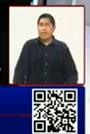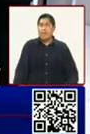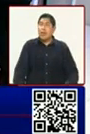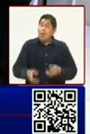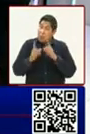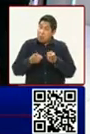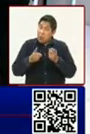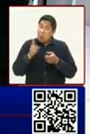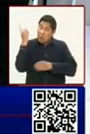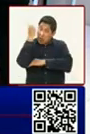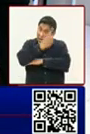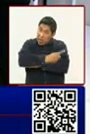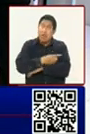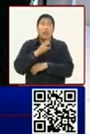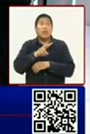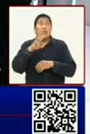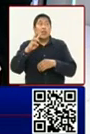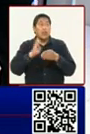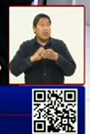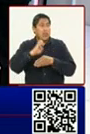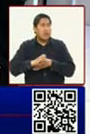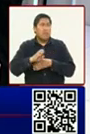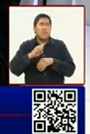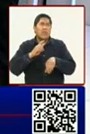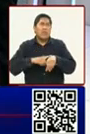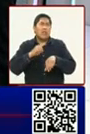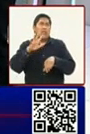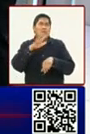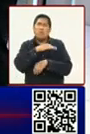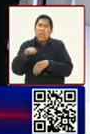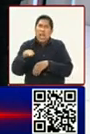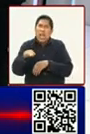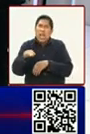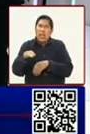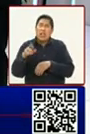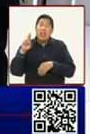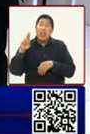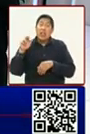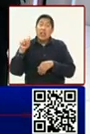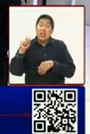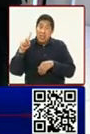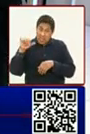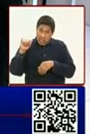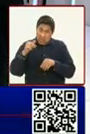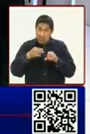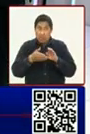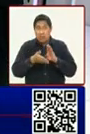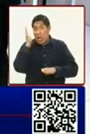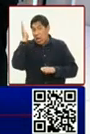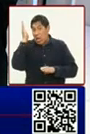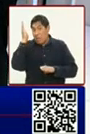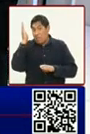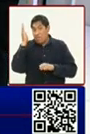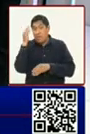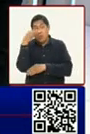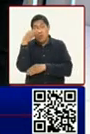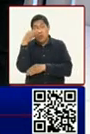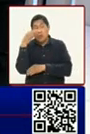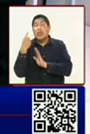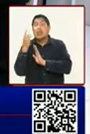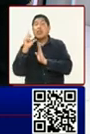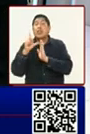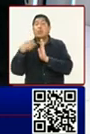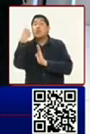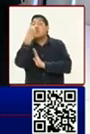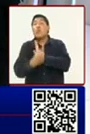La misma fecha, el 26 de enero a las 17:30, Randy sale del hostal y retorna una